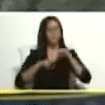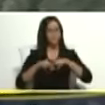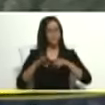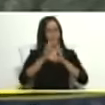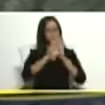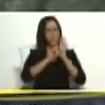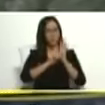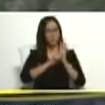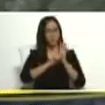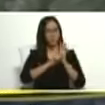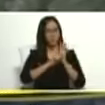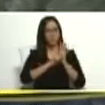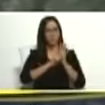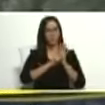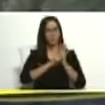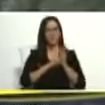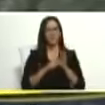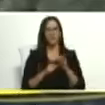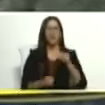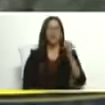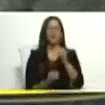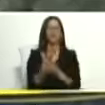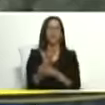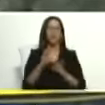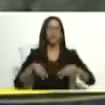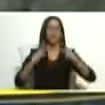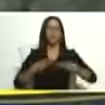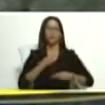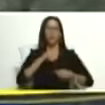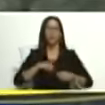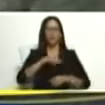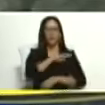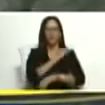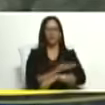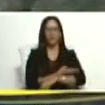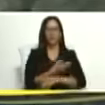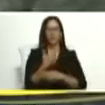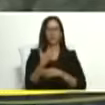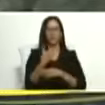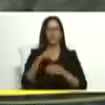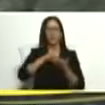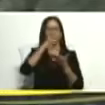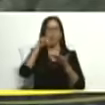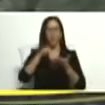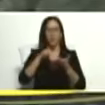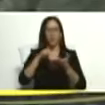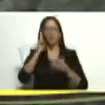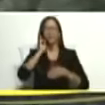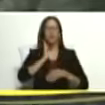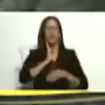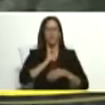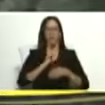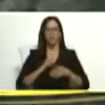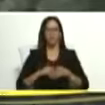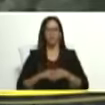constitucionalmente refundó nuestra Fuerza Armada Nacional Bolivariana.